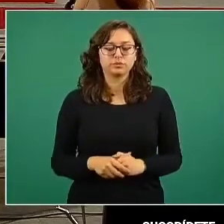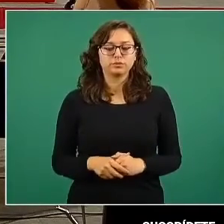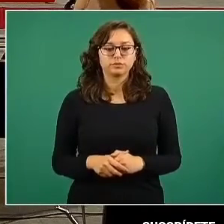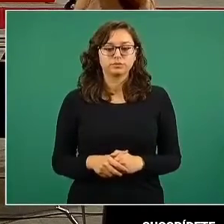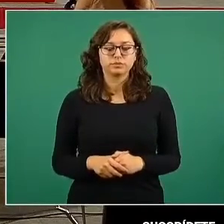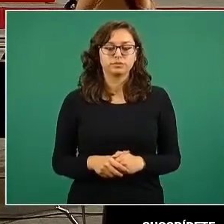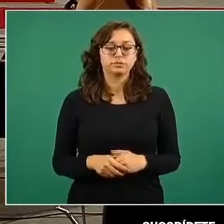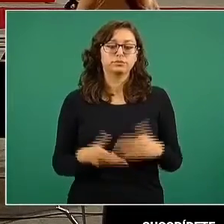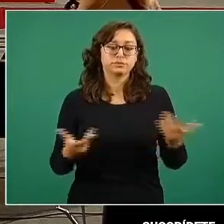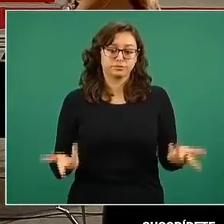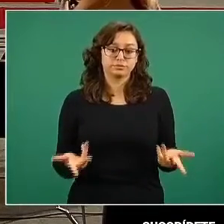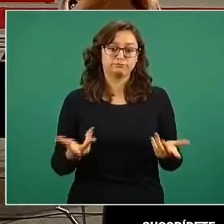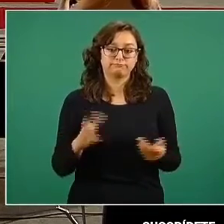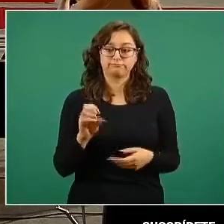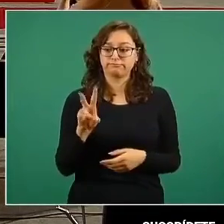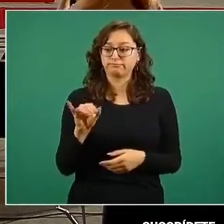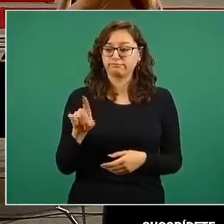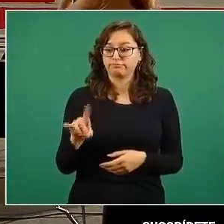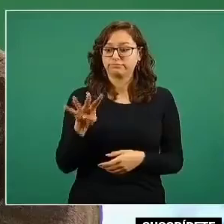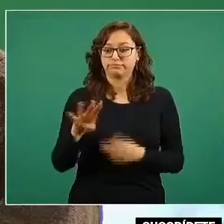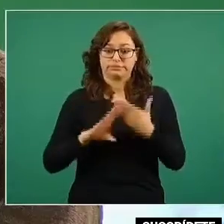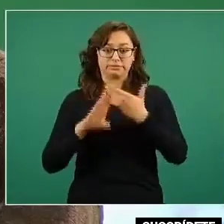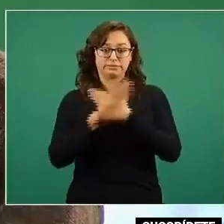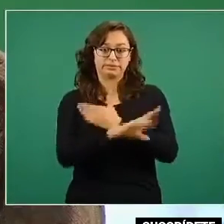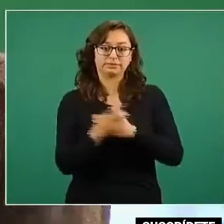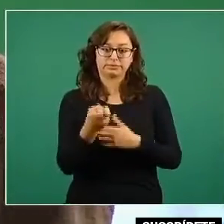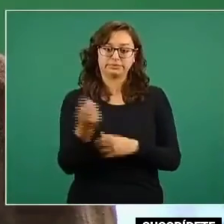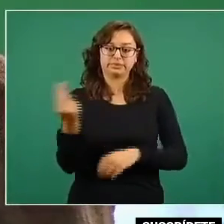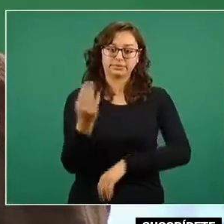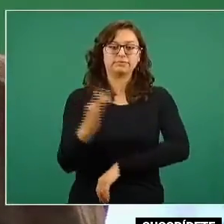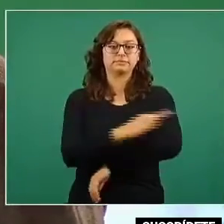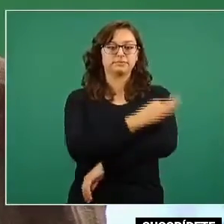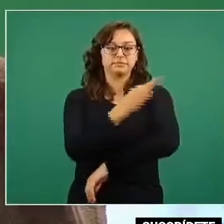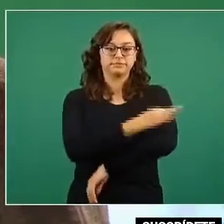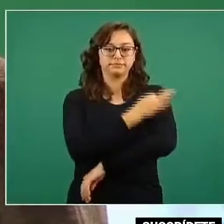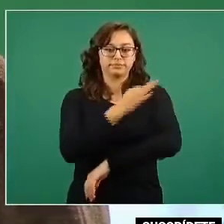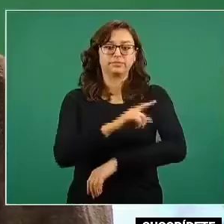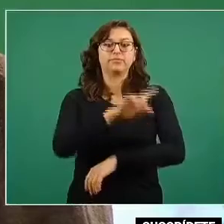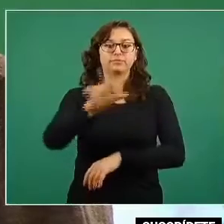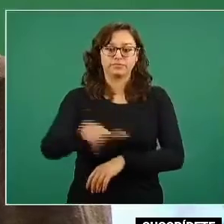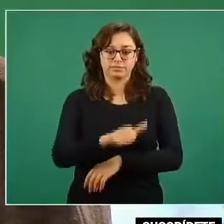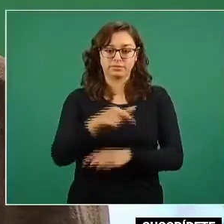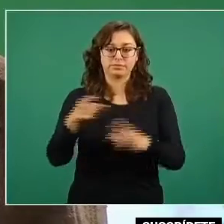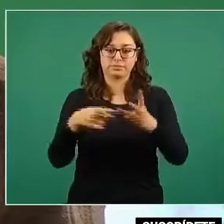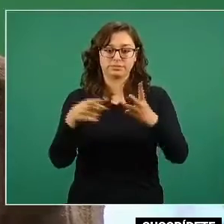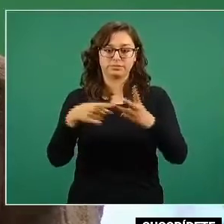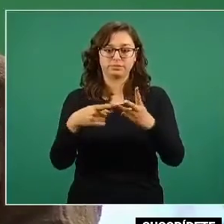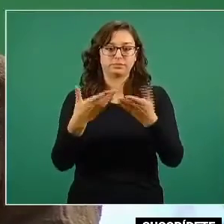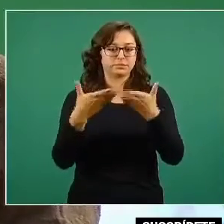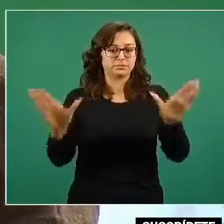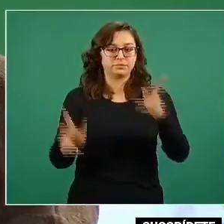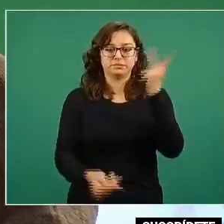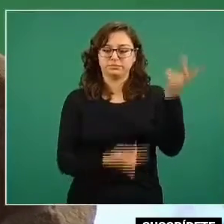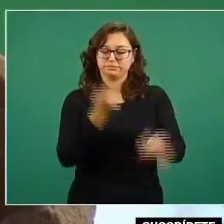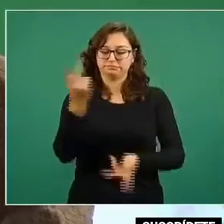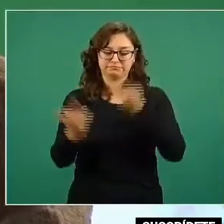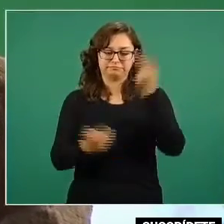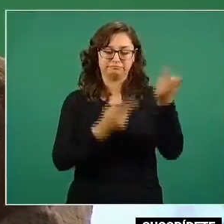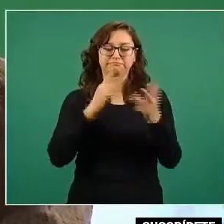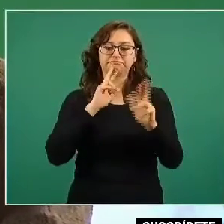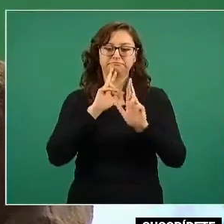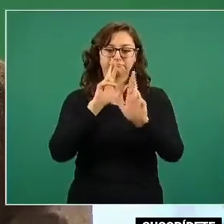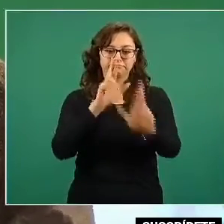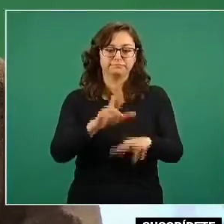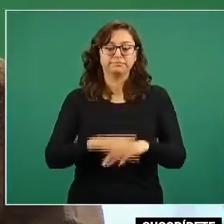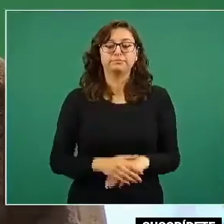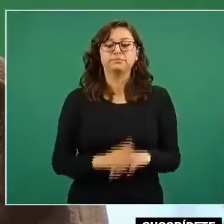para prevenir COVID-19. Y abrimos a preguntas y comentarios de los temas de actualidad. Le pido al doctor